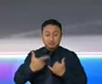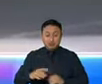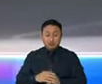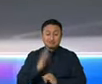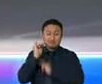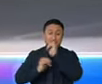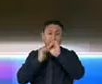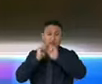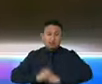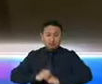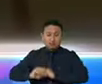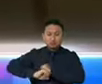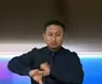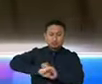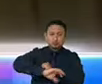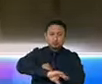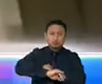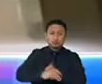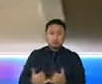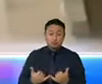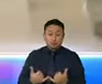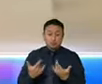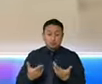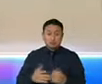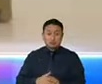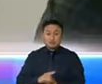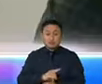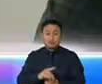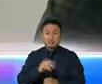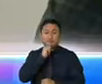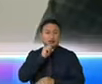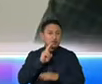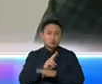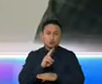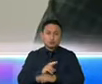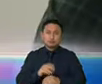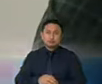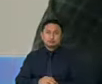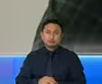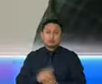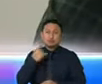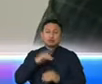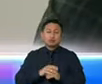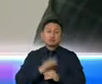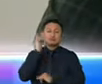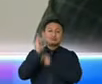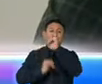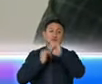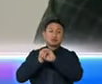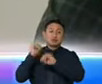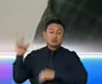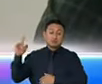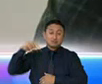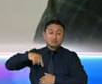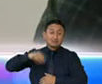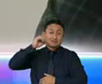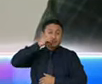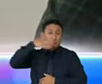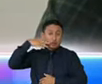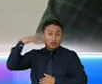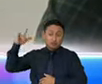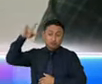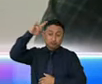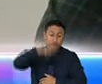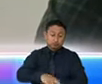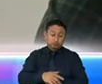nivel internacional, debido a que ahora mismo estaría subutilizado. En primer lugar, charters internacionales que vengan a la Amazonía, y en segundo lugar, para